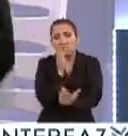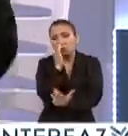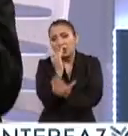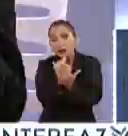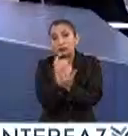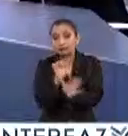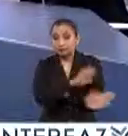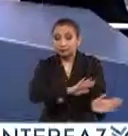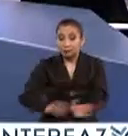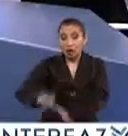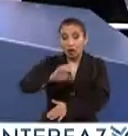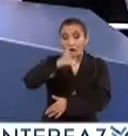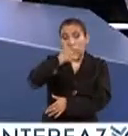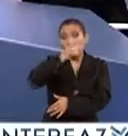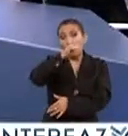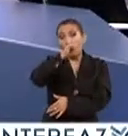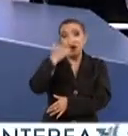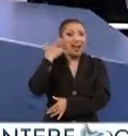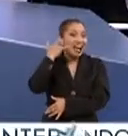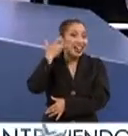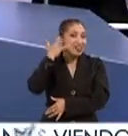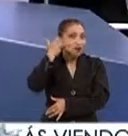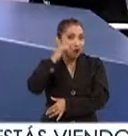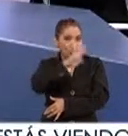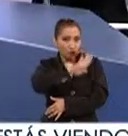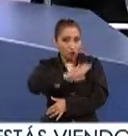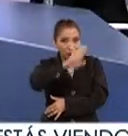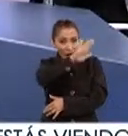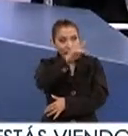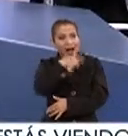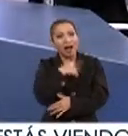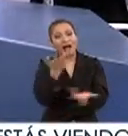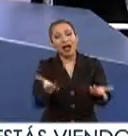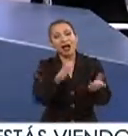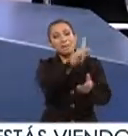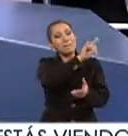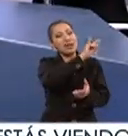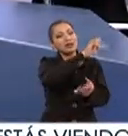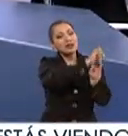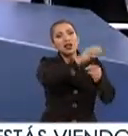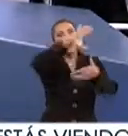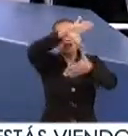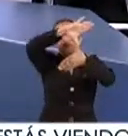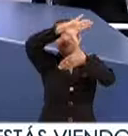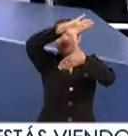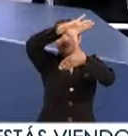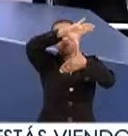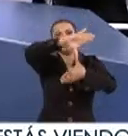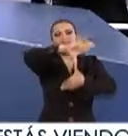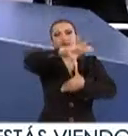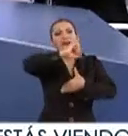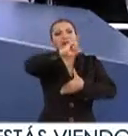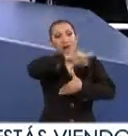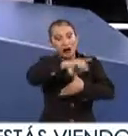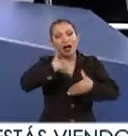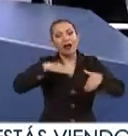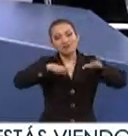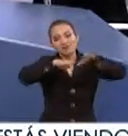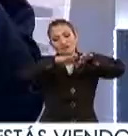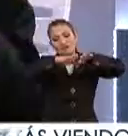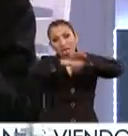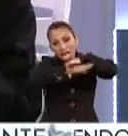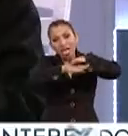menos. Y si nos vamos hacia el Golfo de California, ahí tenemos la interacción de Pacífico y Norteamérica y también se provocan